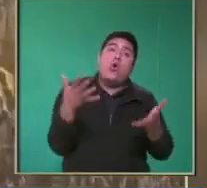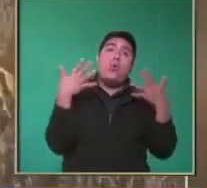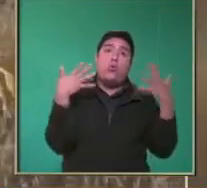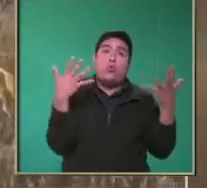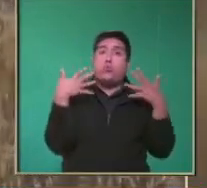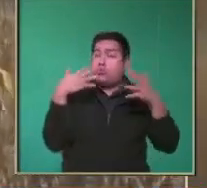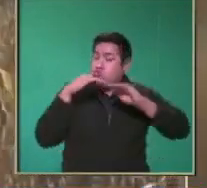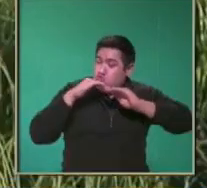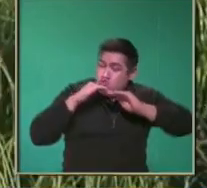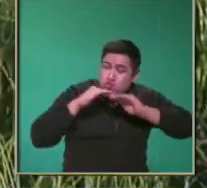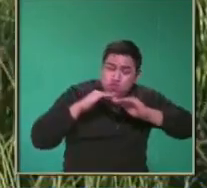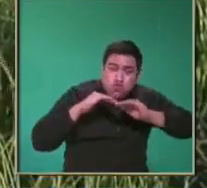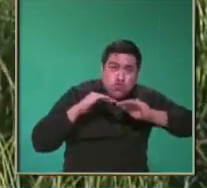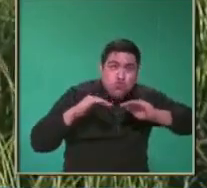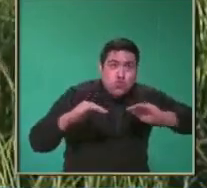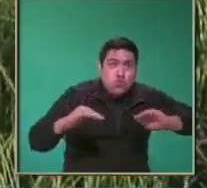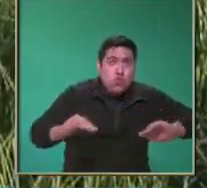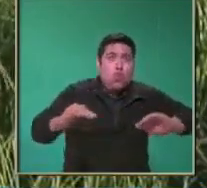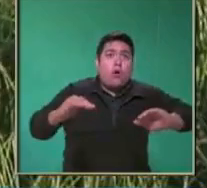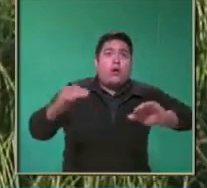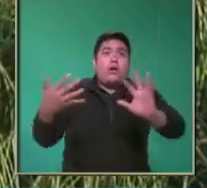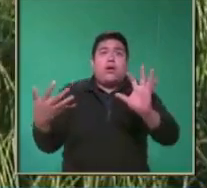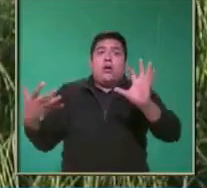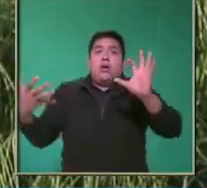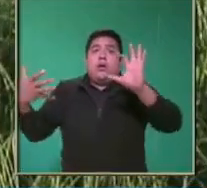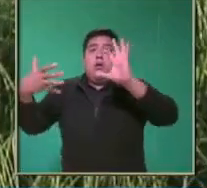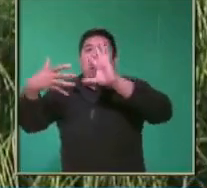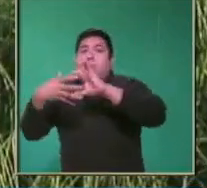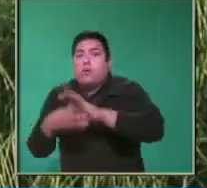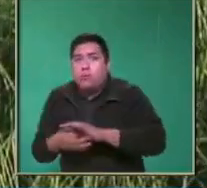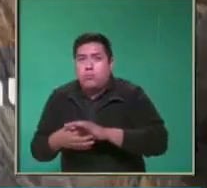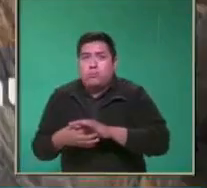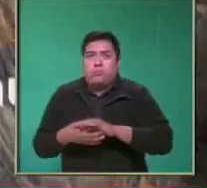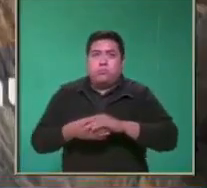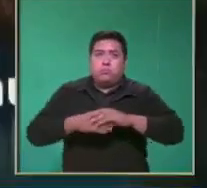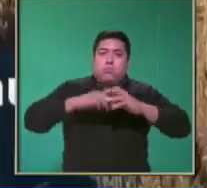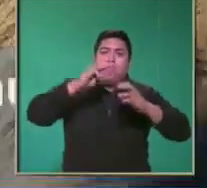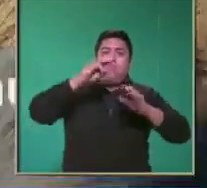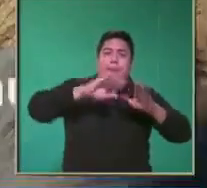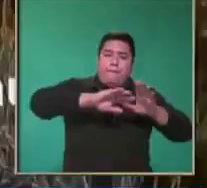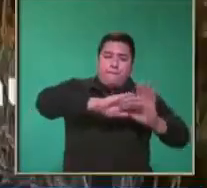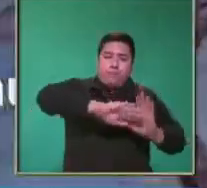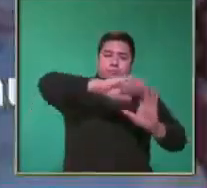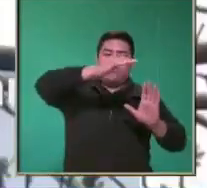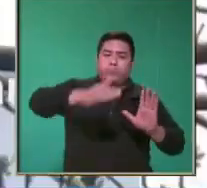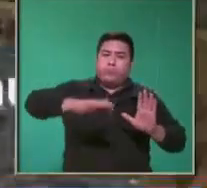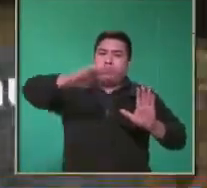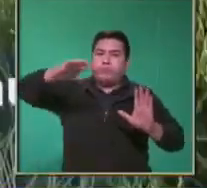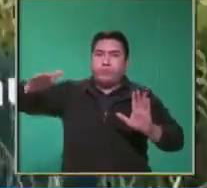y semiárido. Se relacionan con el relieve de meseta.